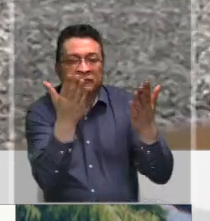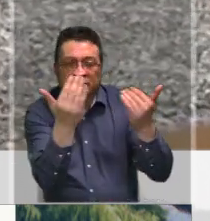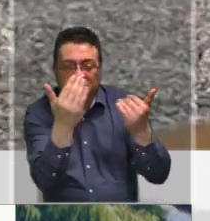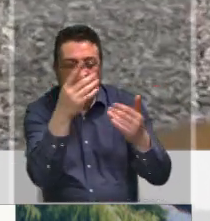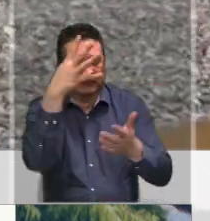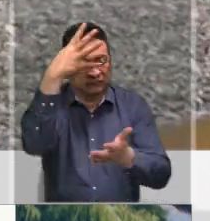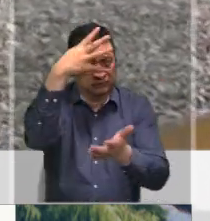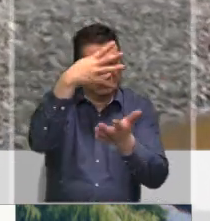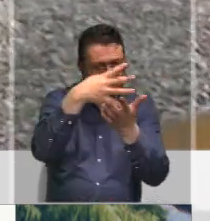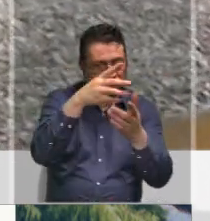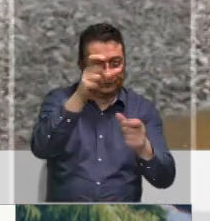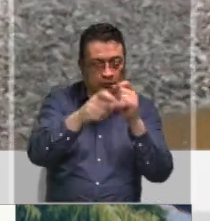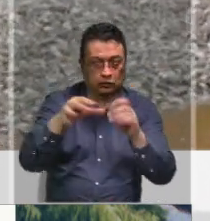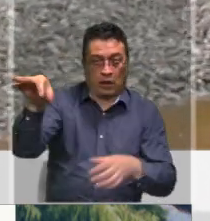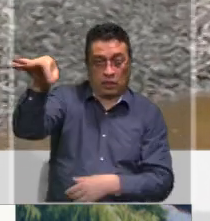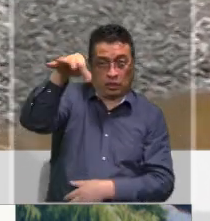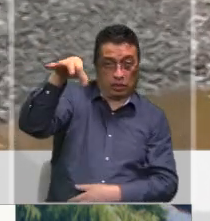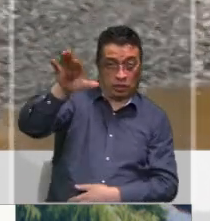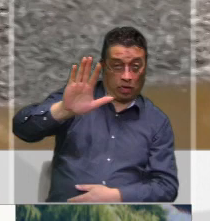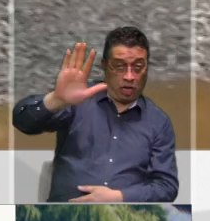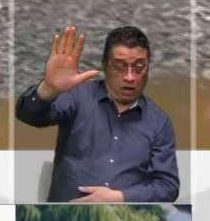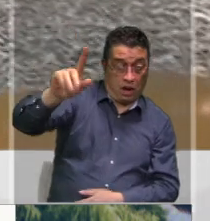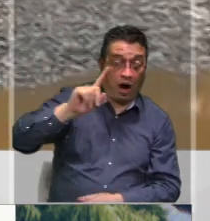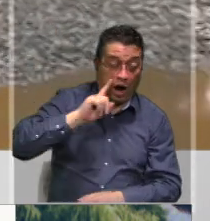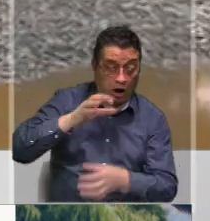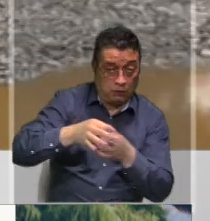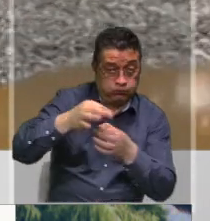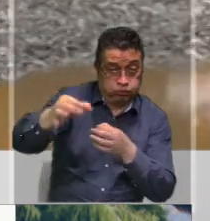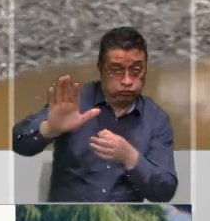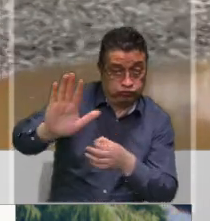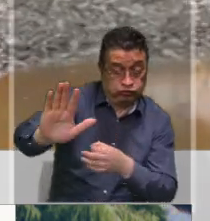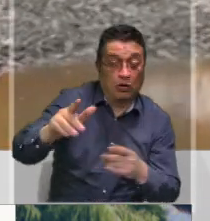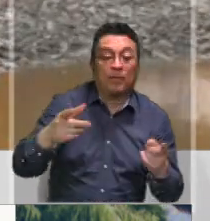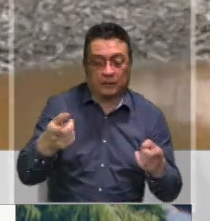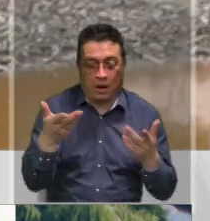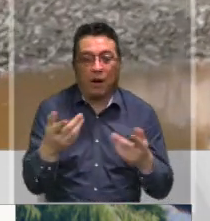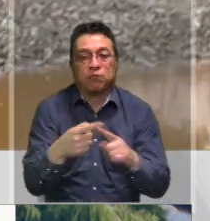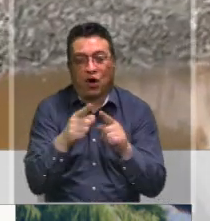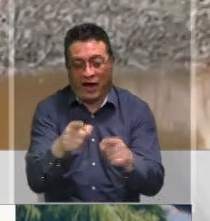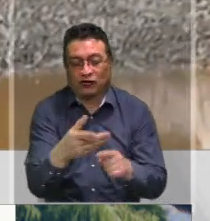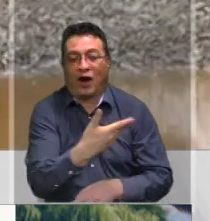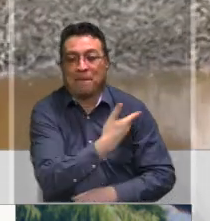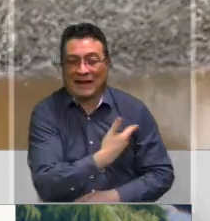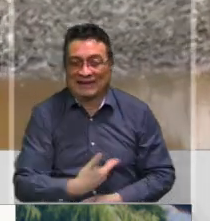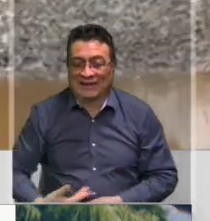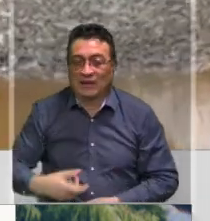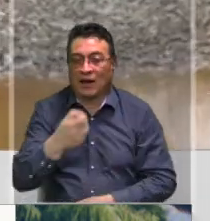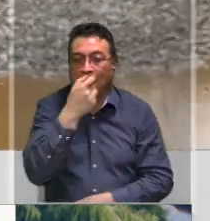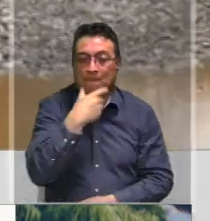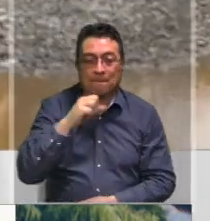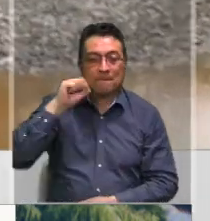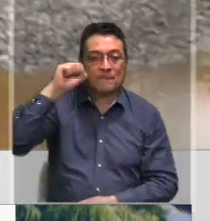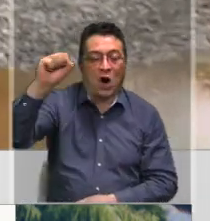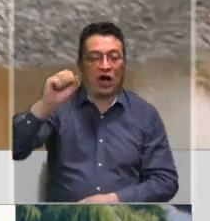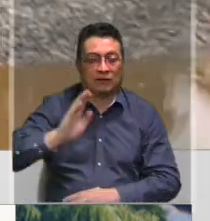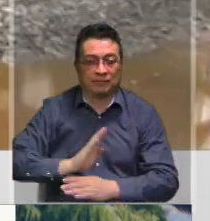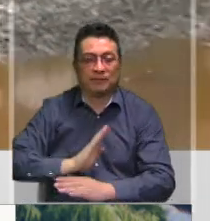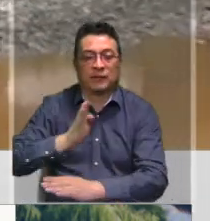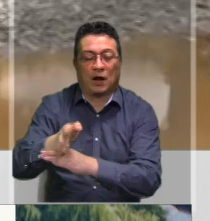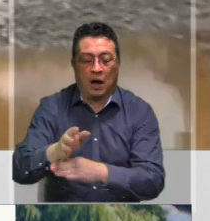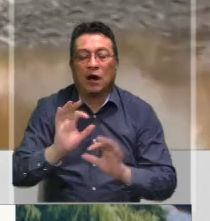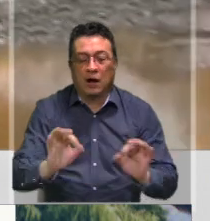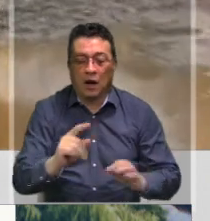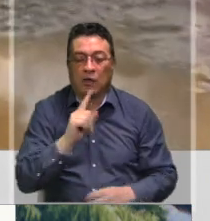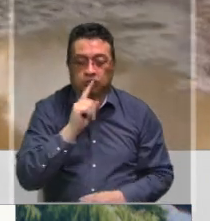todavía aisladas en esta localidad y es por eso que el presidente Gabriel Boric en su visita se comprometió a dos